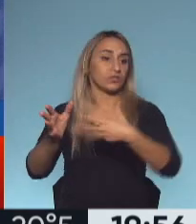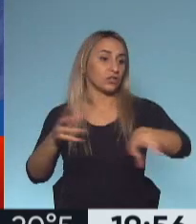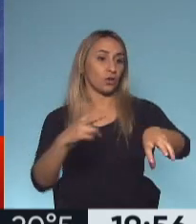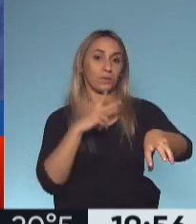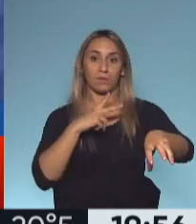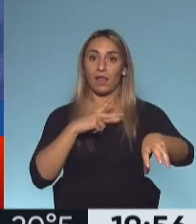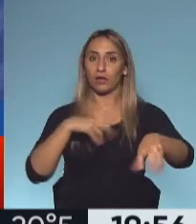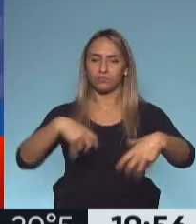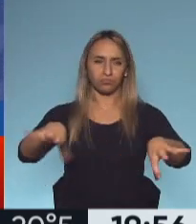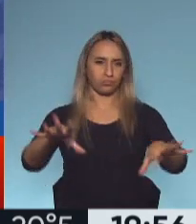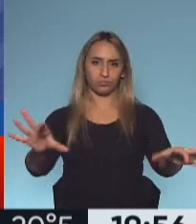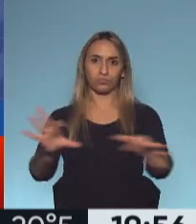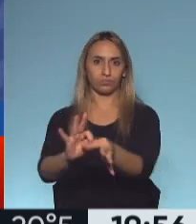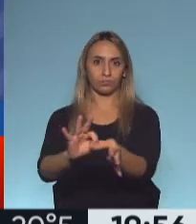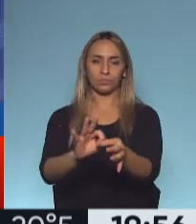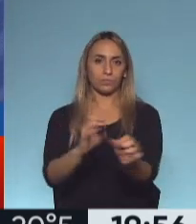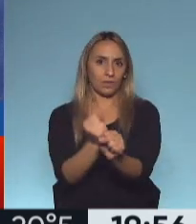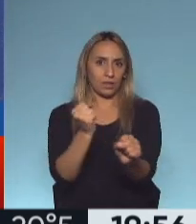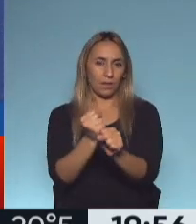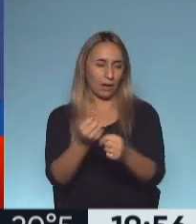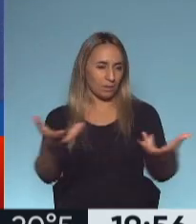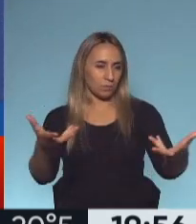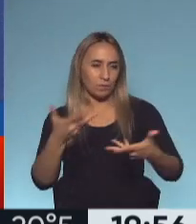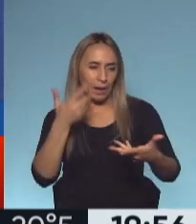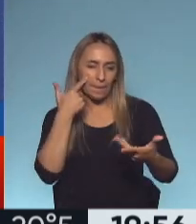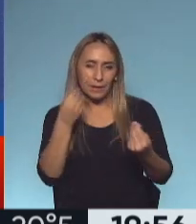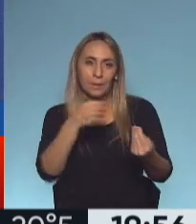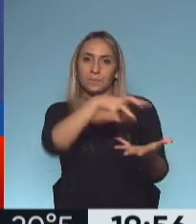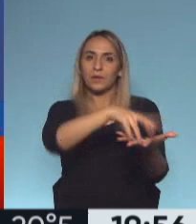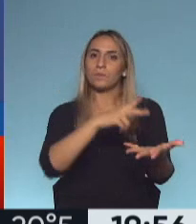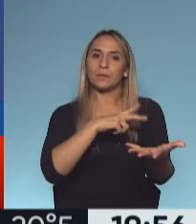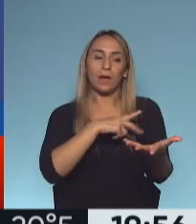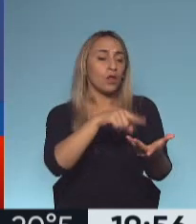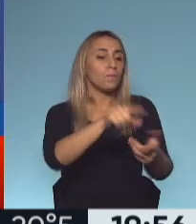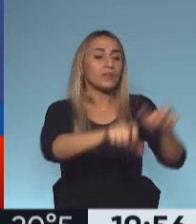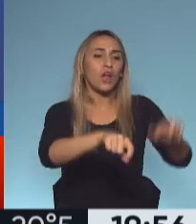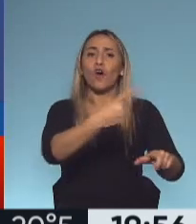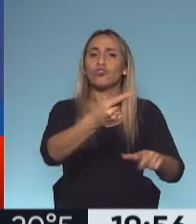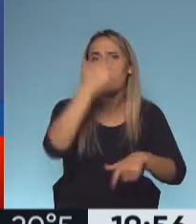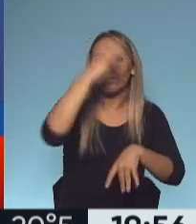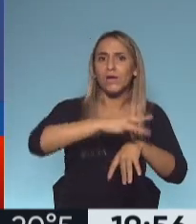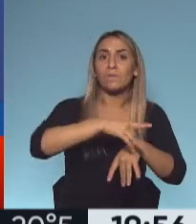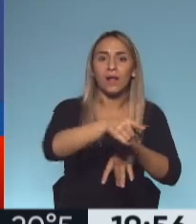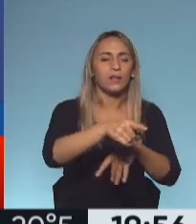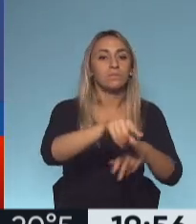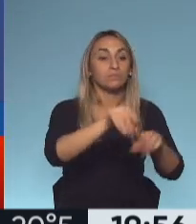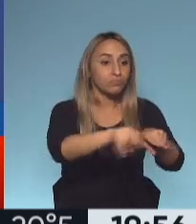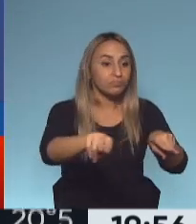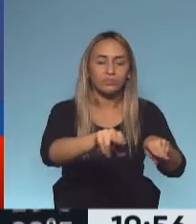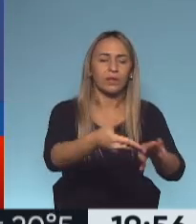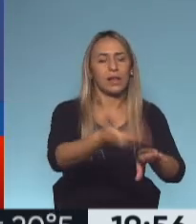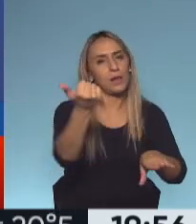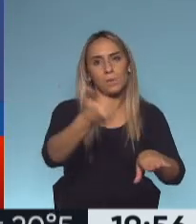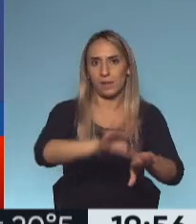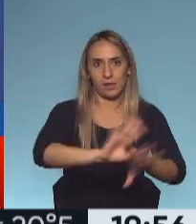privado. Trabajando con el sector privado para que podamos liberar camas de otras patologías que se atienden para poder atender COVID, y el